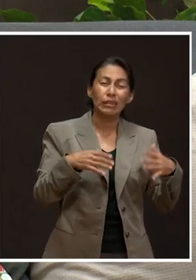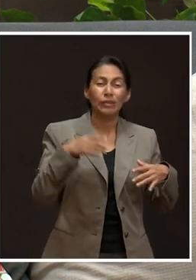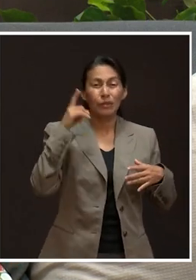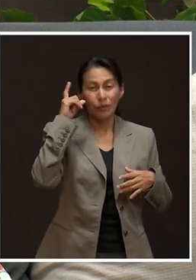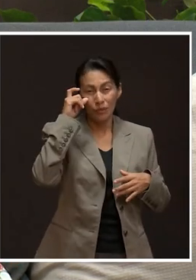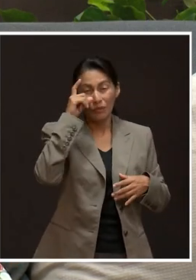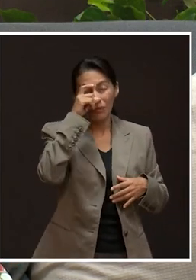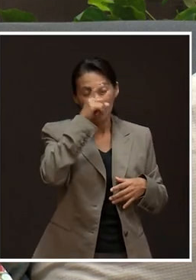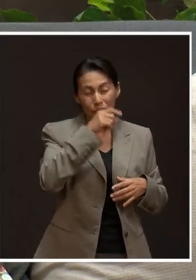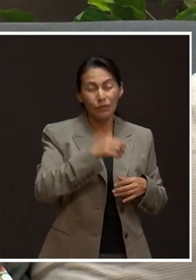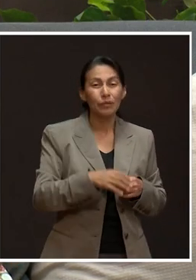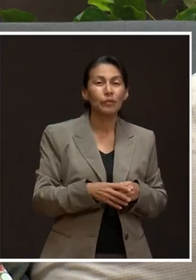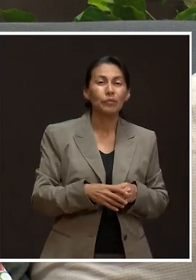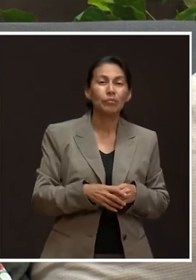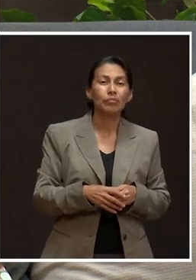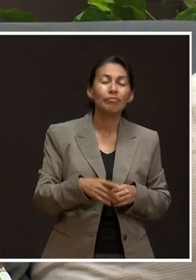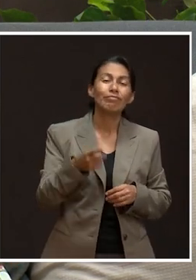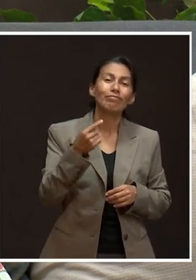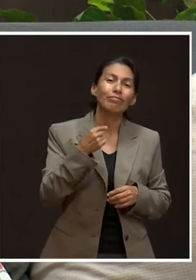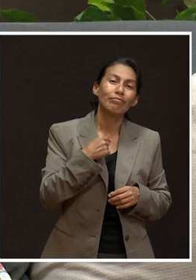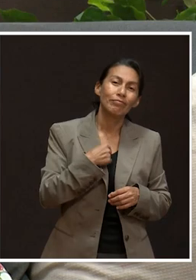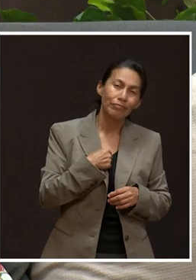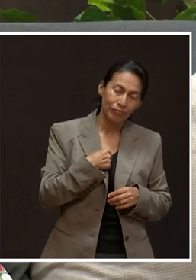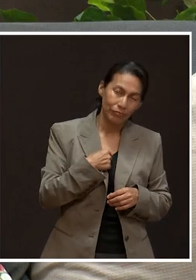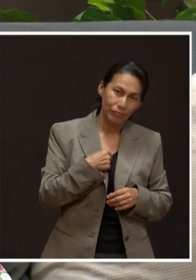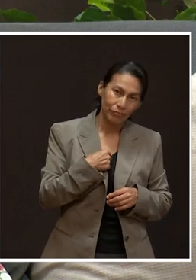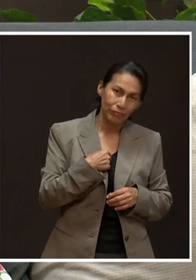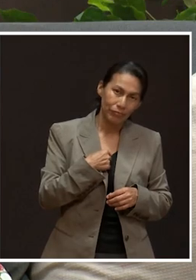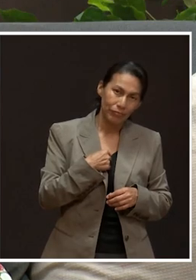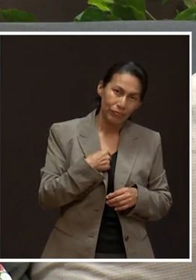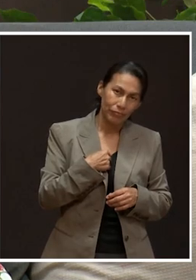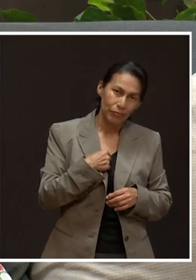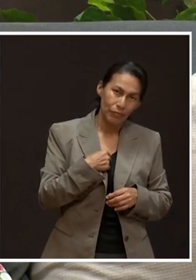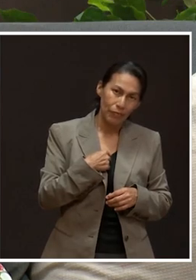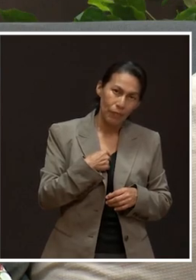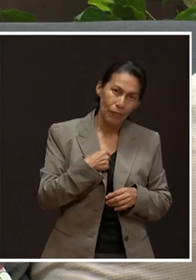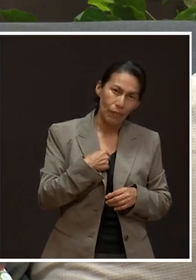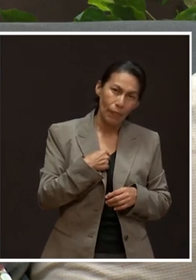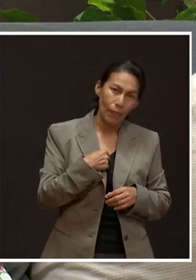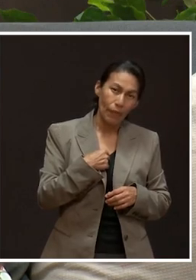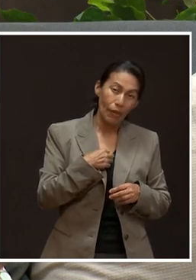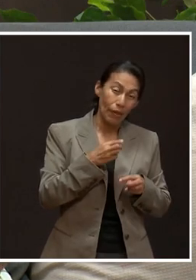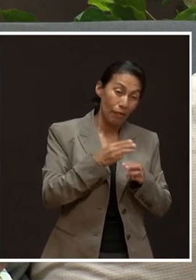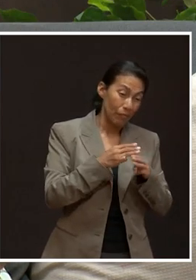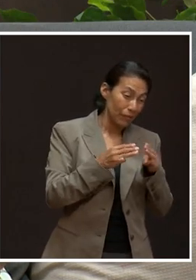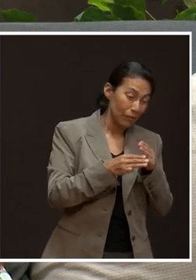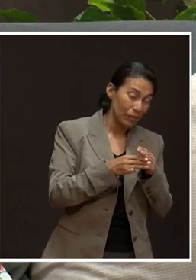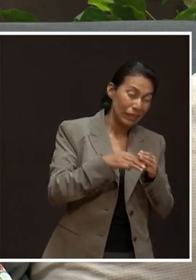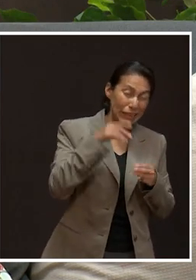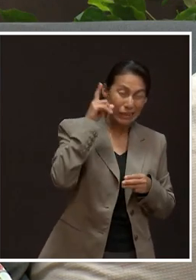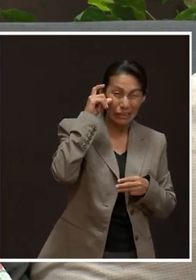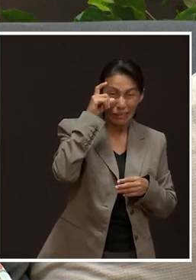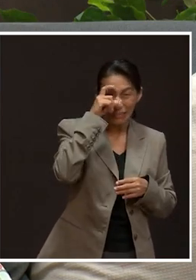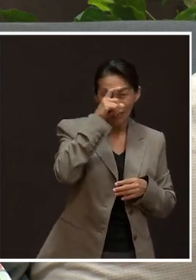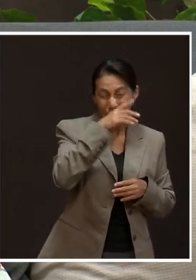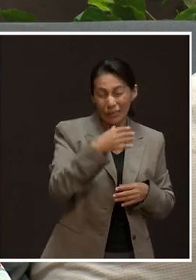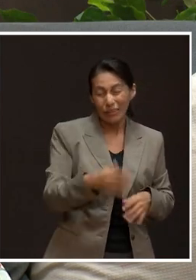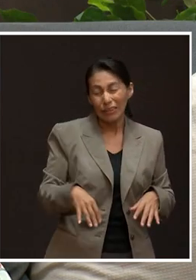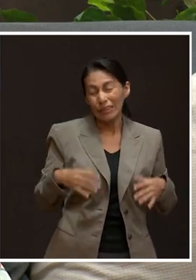caso es que tenía eso y aparte tenía una dificultad con una materia. Entonces,